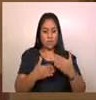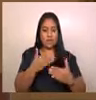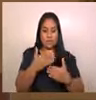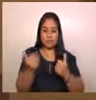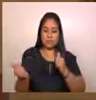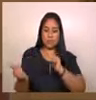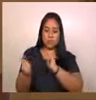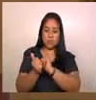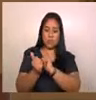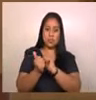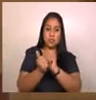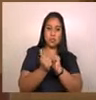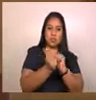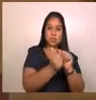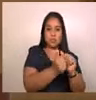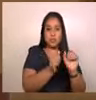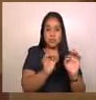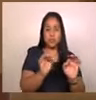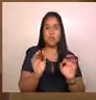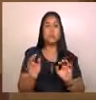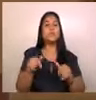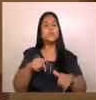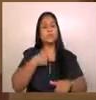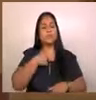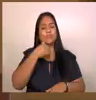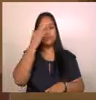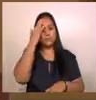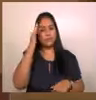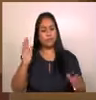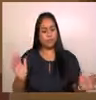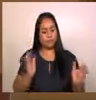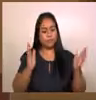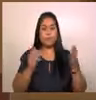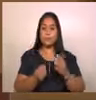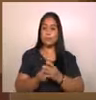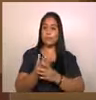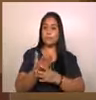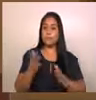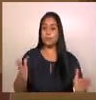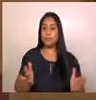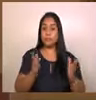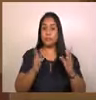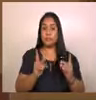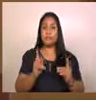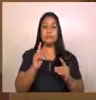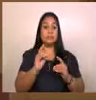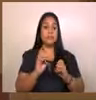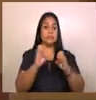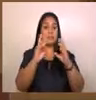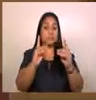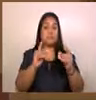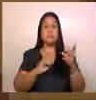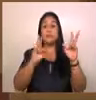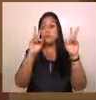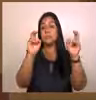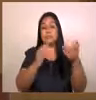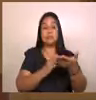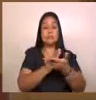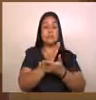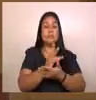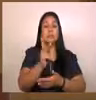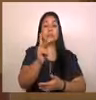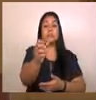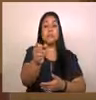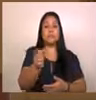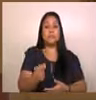ellos. Estoy convencida que impulsando iniciativas de promoción y educación sobre los derechos y obligaciones de